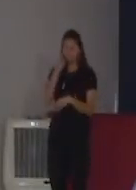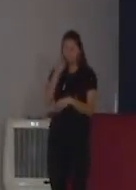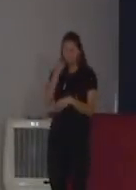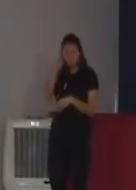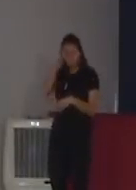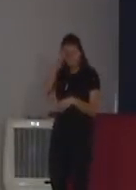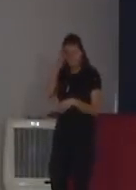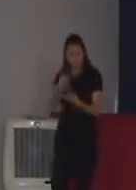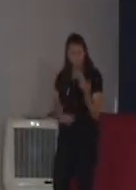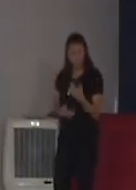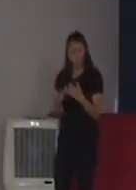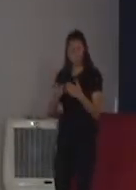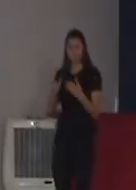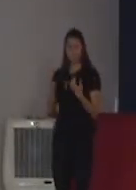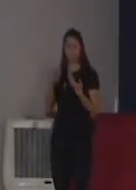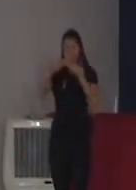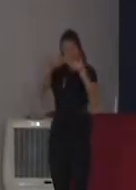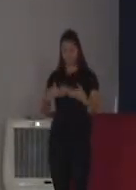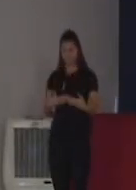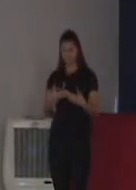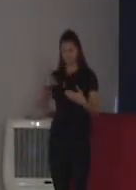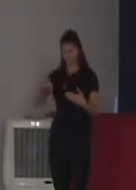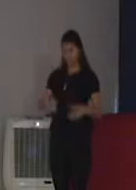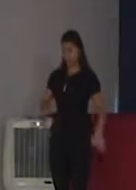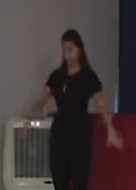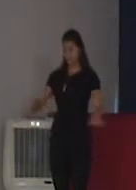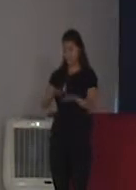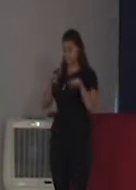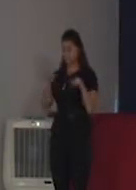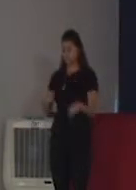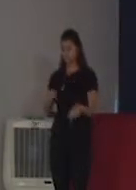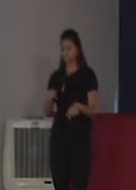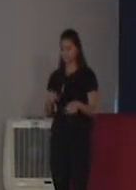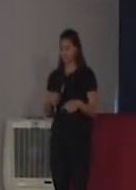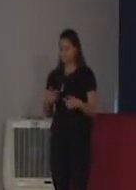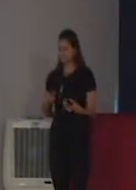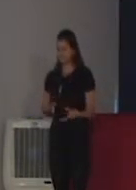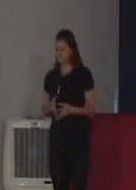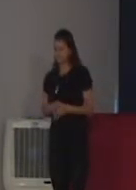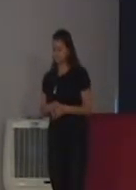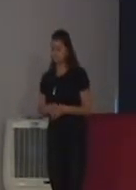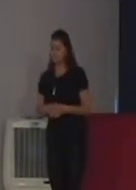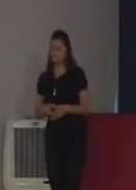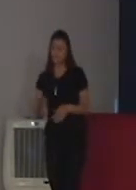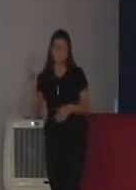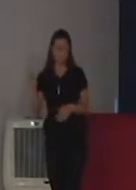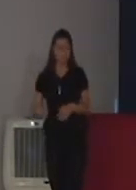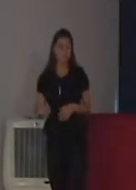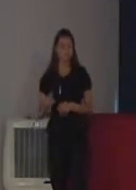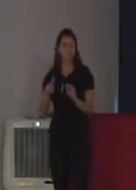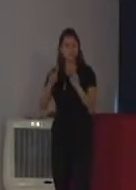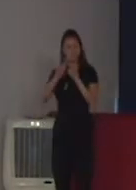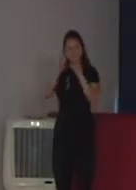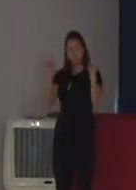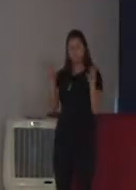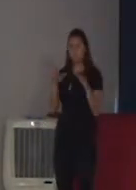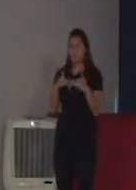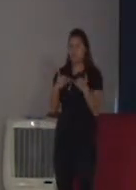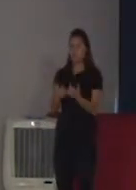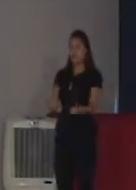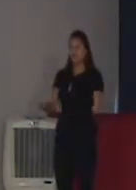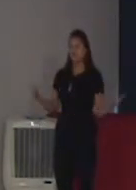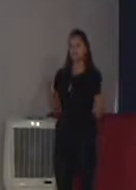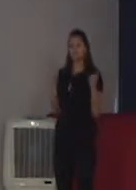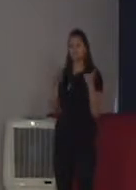la discapacidad en un espacio como el nuestro tiene que ser algo, o sea, tiene que ser un tema, una realidad y